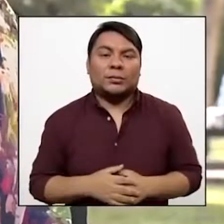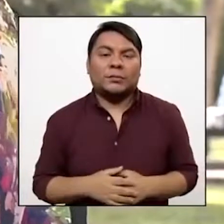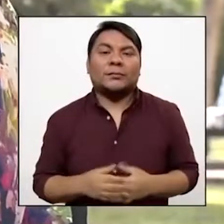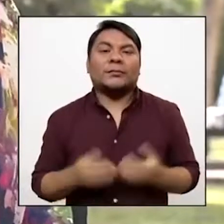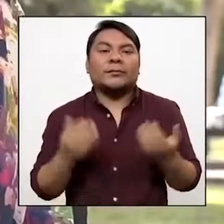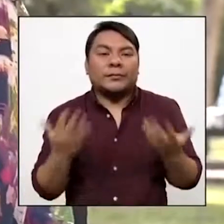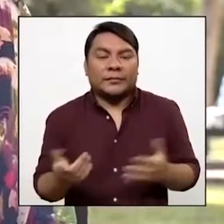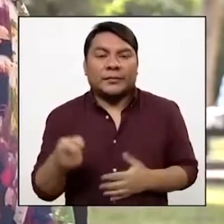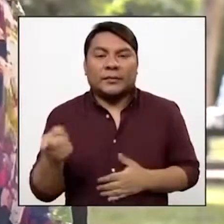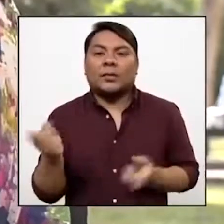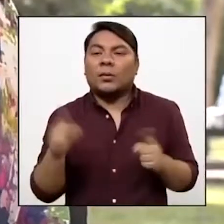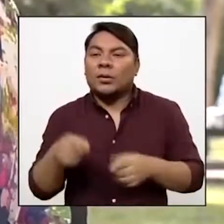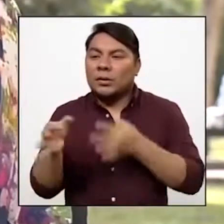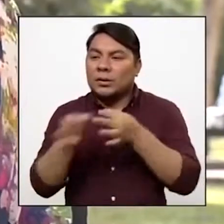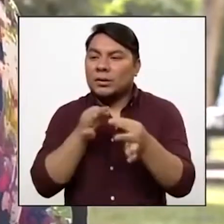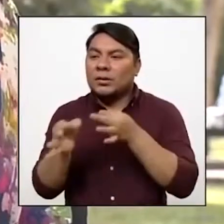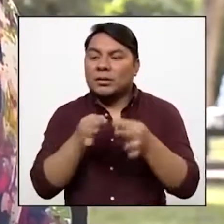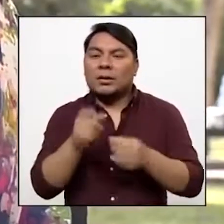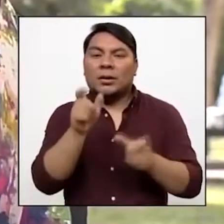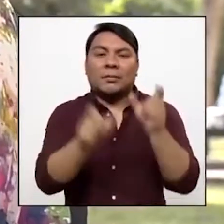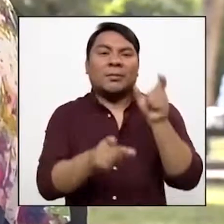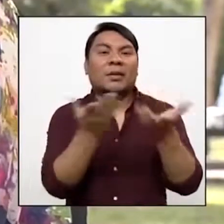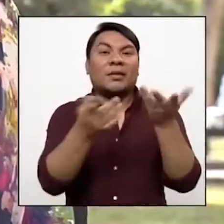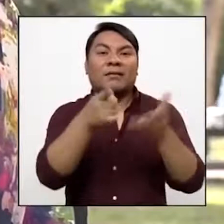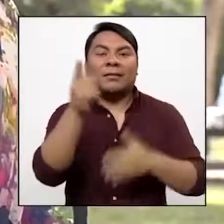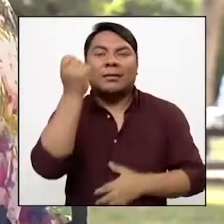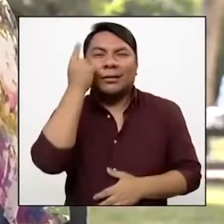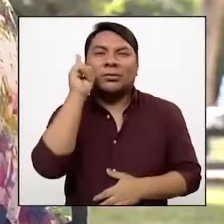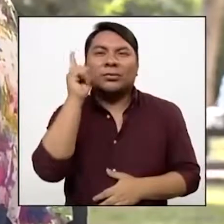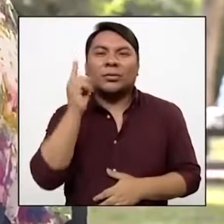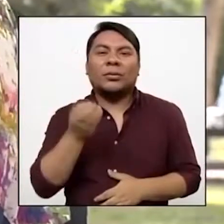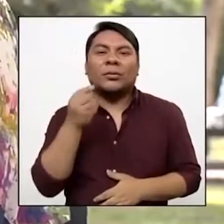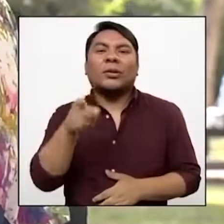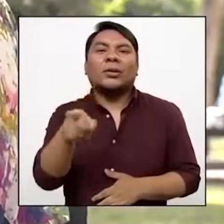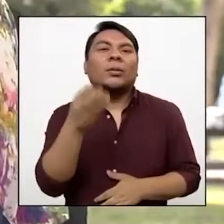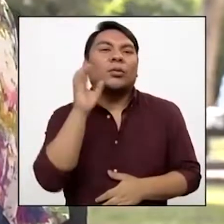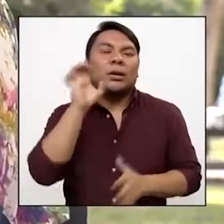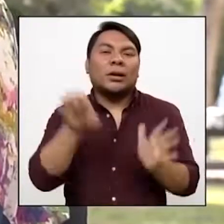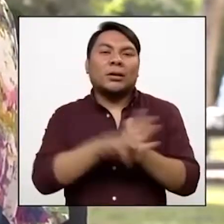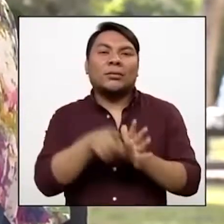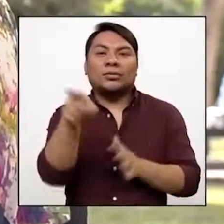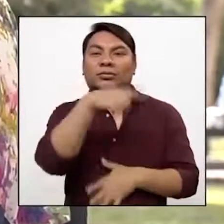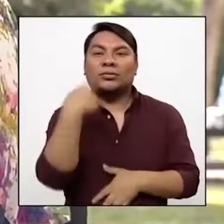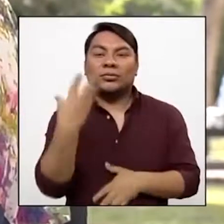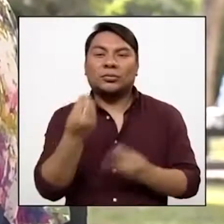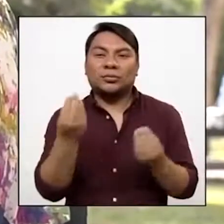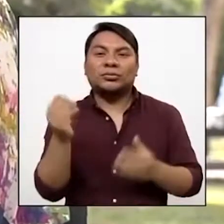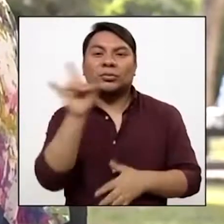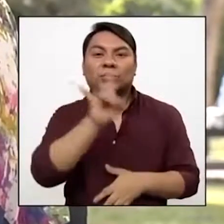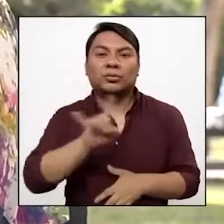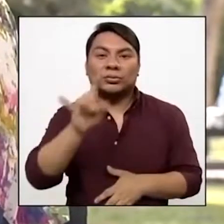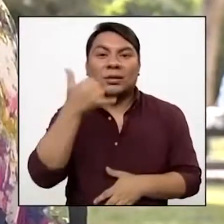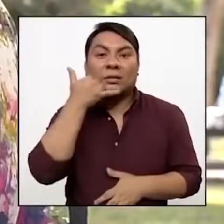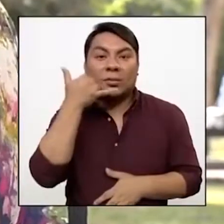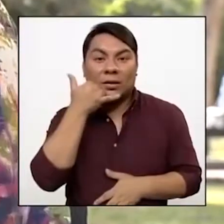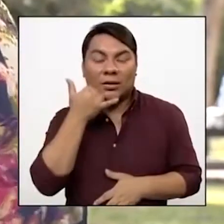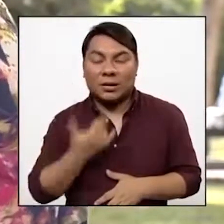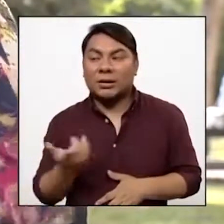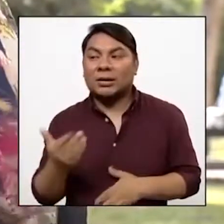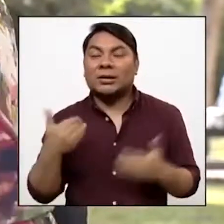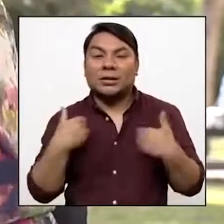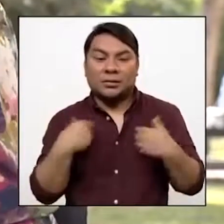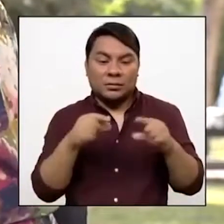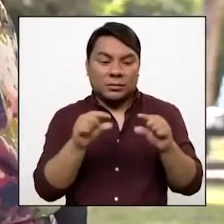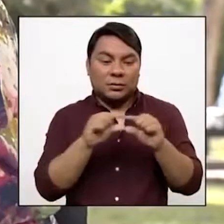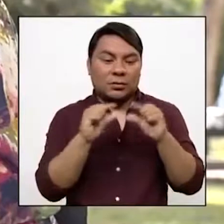hablamos de la red para explicarles un poquito a quienes no nos entienden. Hablamos, por ejemplo, con el celular. Podemos también formar una red ahí y tener un grupo